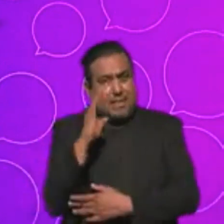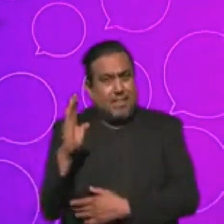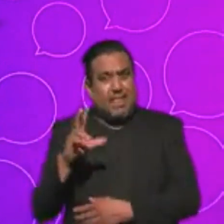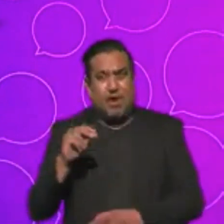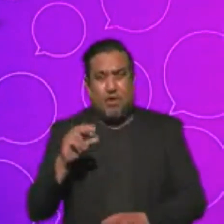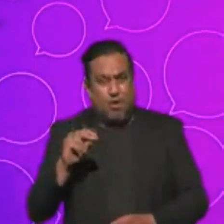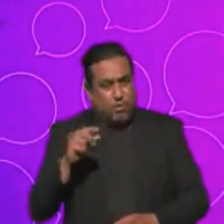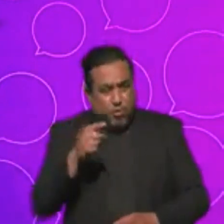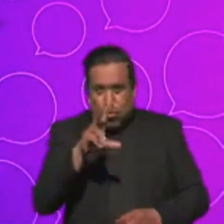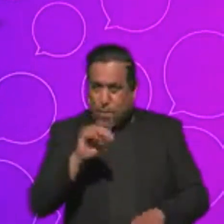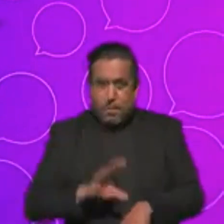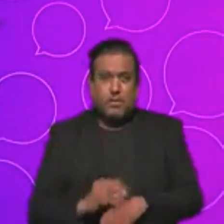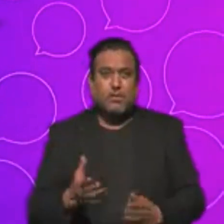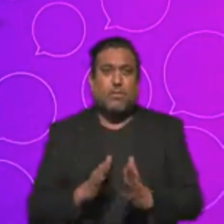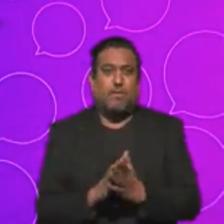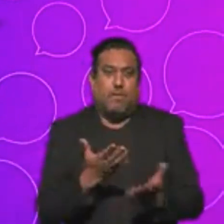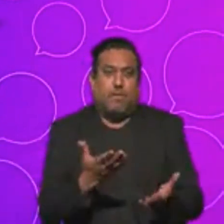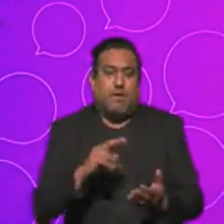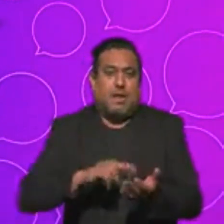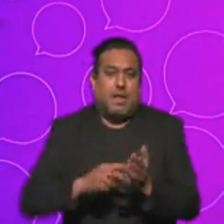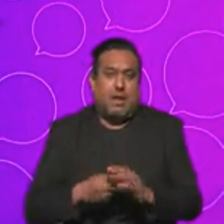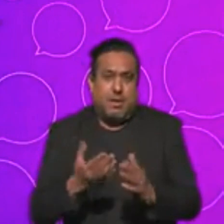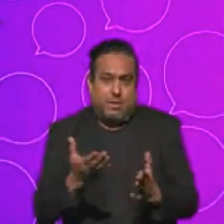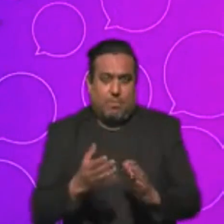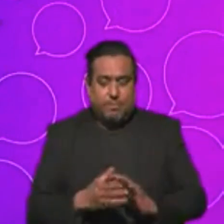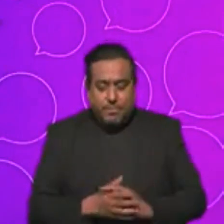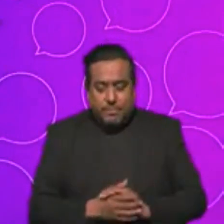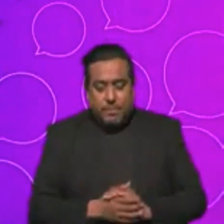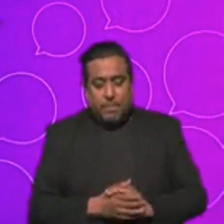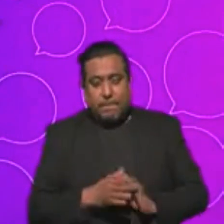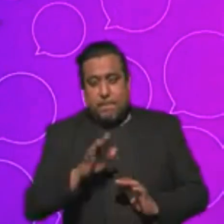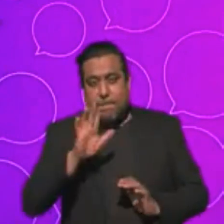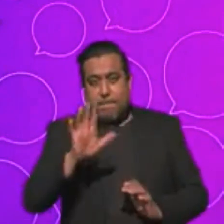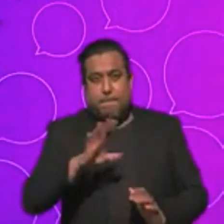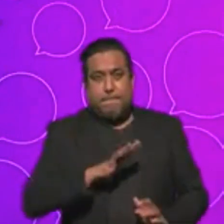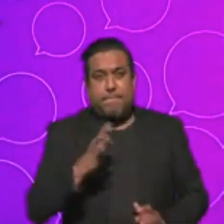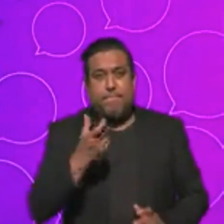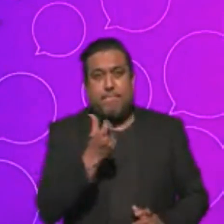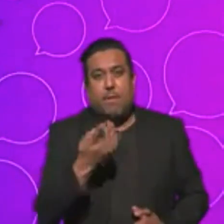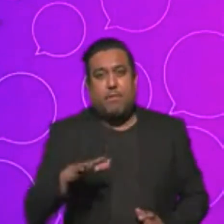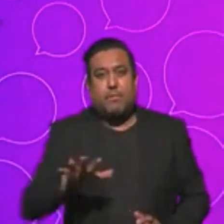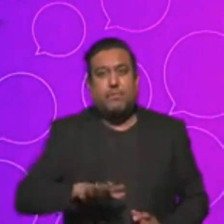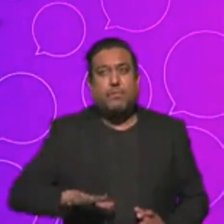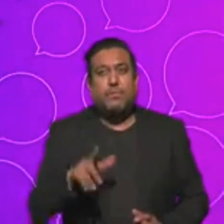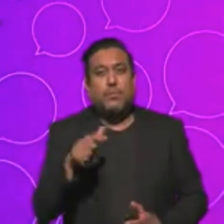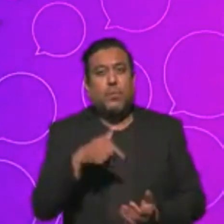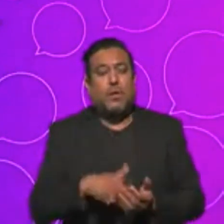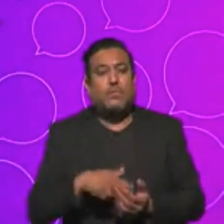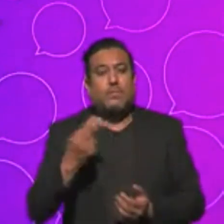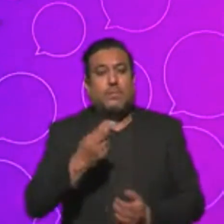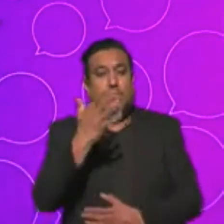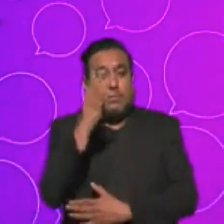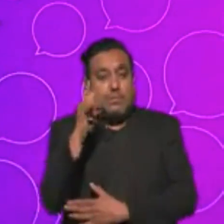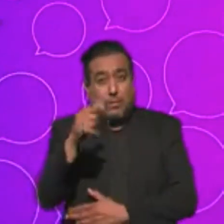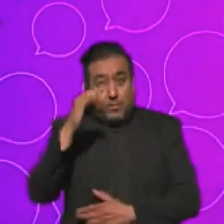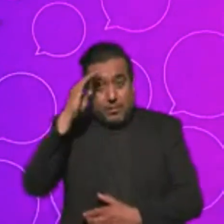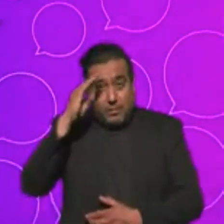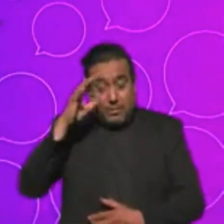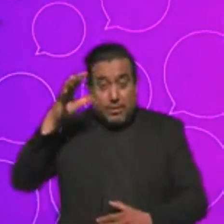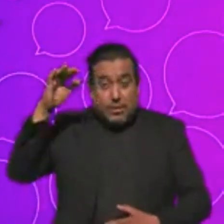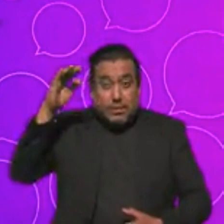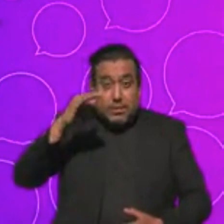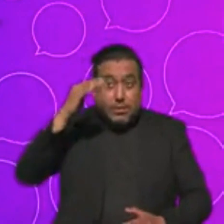bien entonces este hay muchas cosas que podemos hacer hay muchos espacios que tenemos que recuperar recordemos que los árboles No simplemente sirven para dar